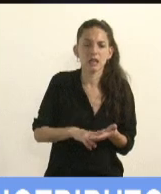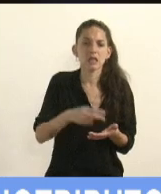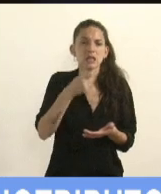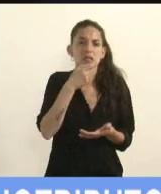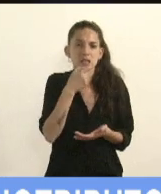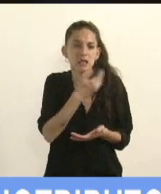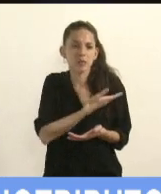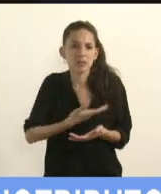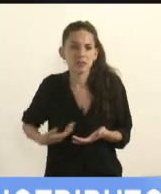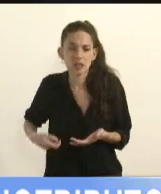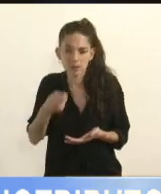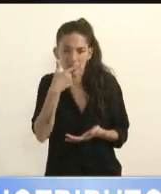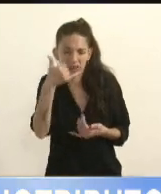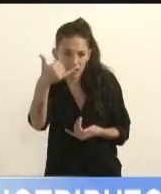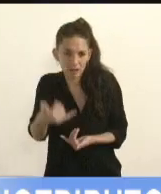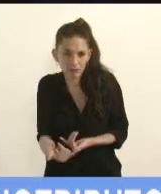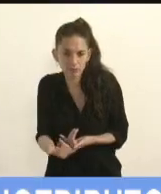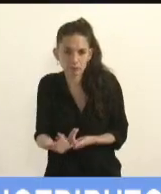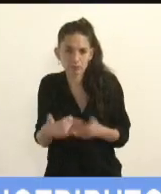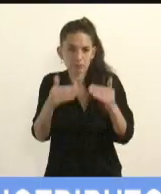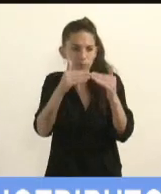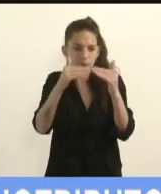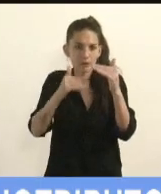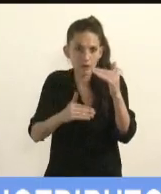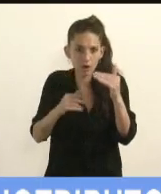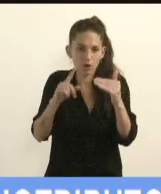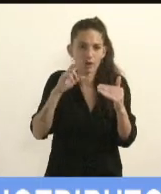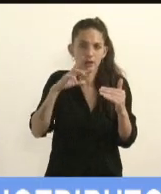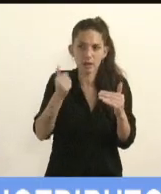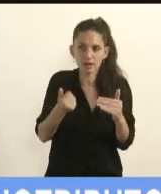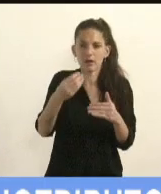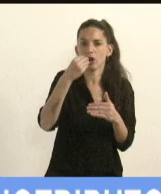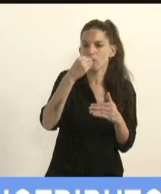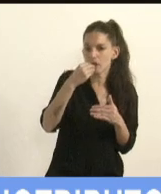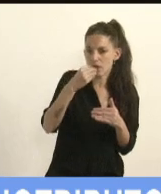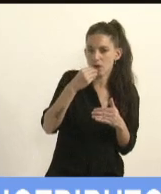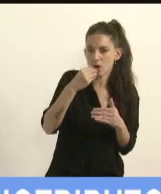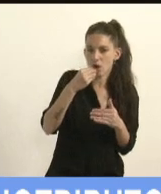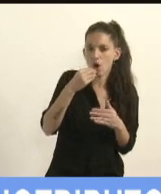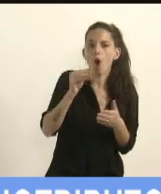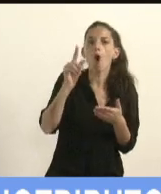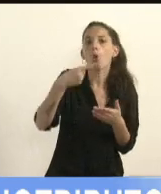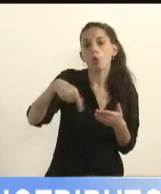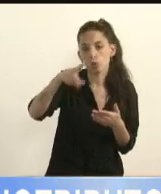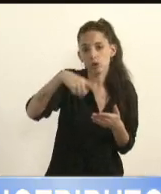Macri. Bajó el IVA de los alimentos, algo que ustedes volvieron a colocar.